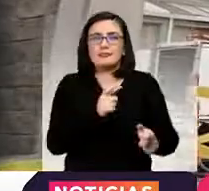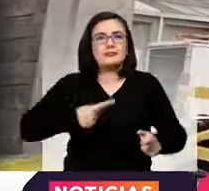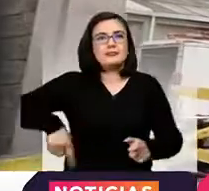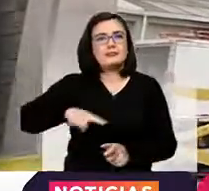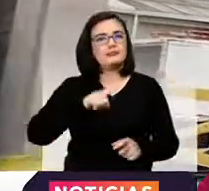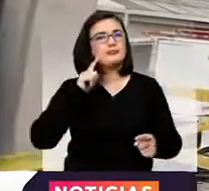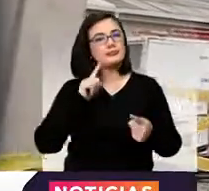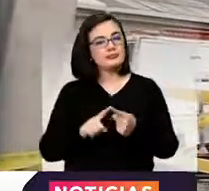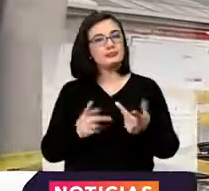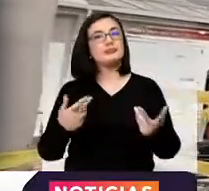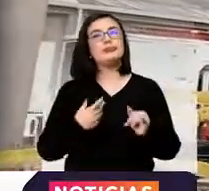industriales y comerciales